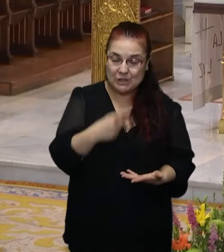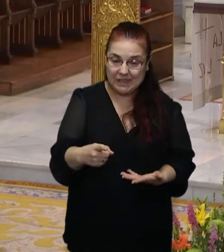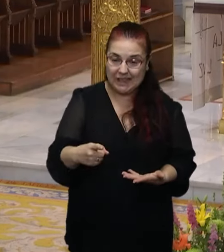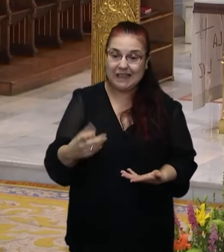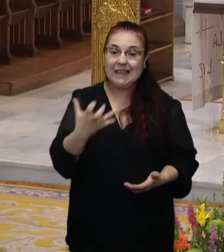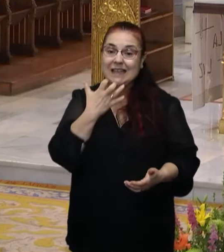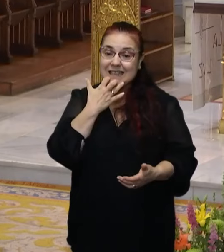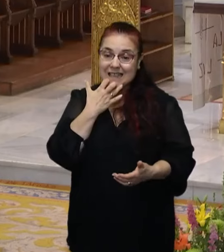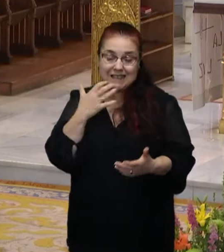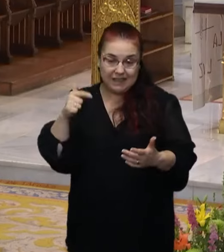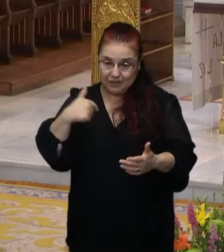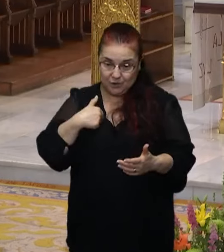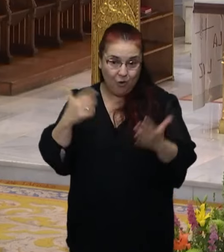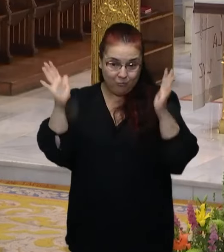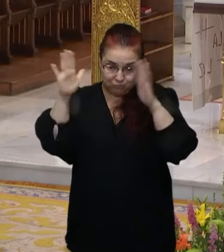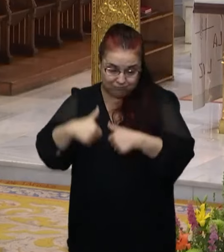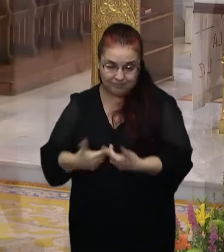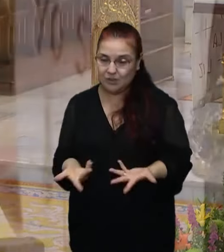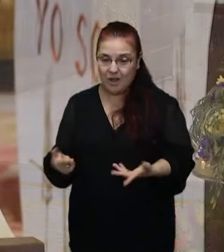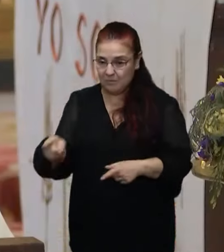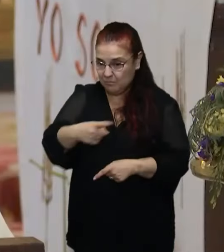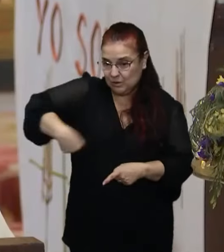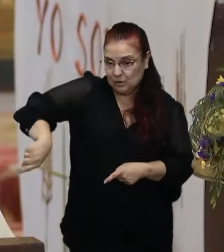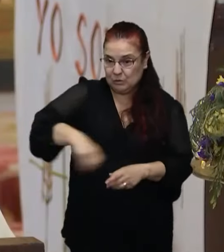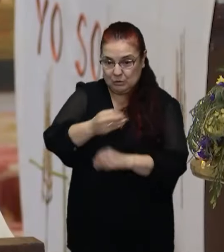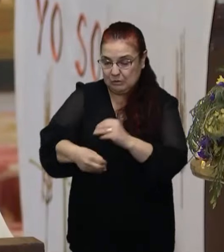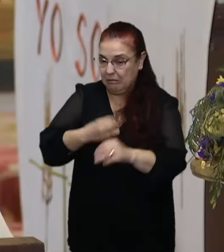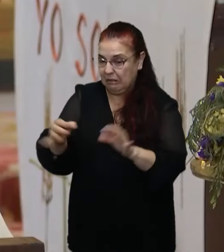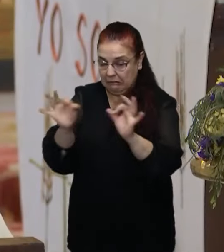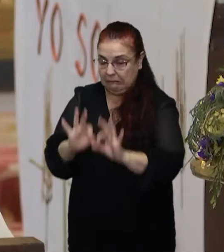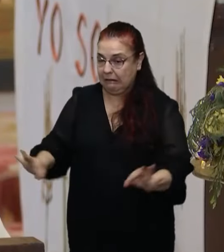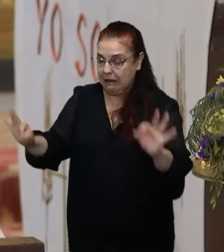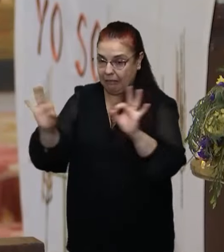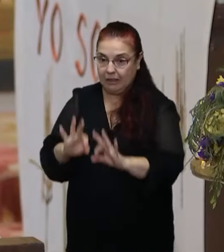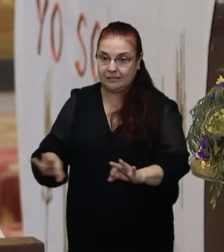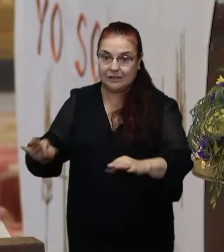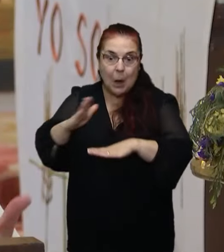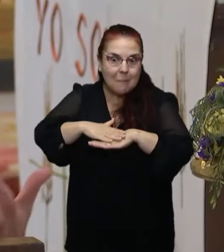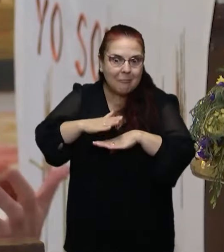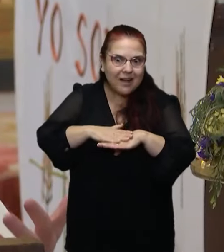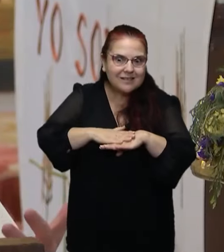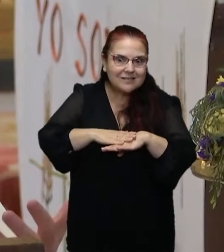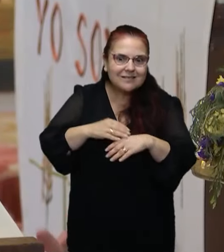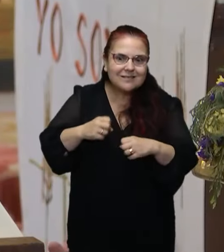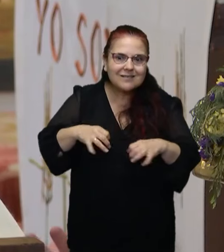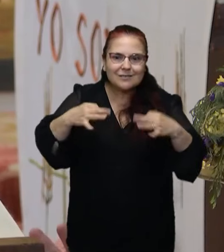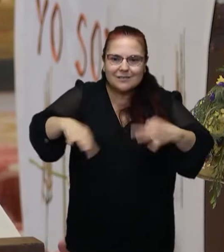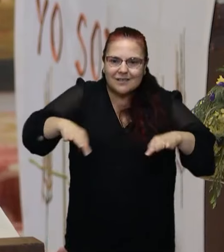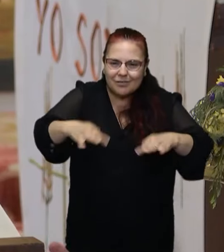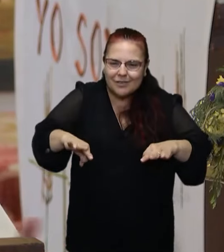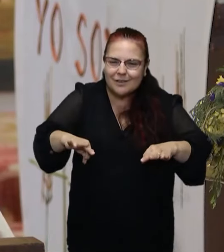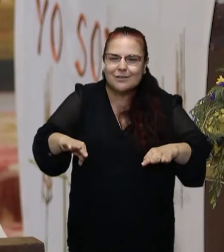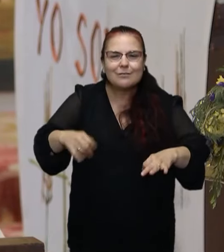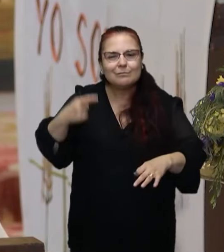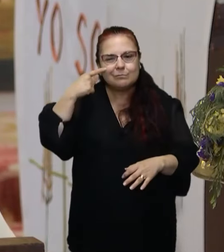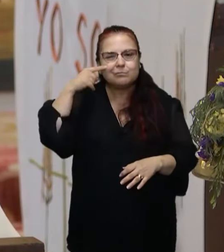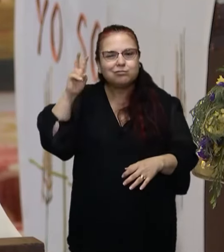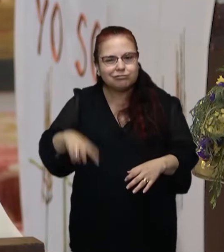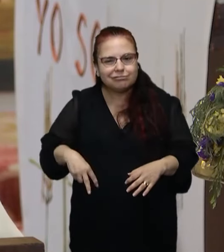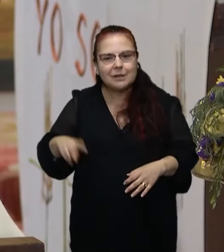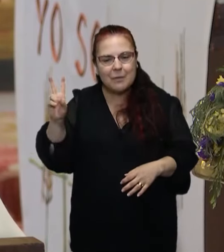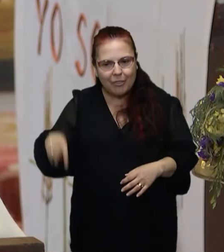nada. Este es el fundamento, ¿no?, de la humildad, reconocer esta verdad. Sin